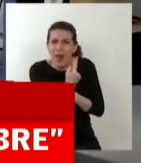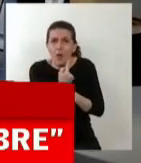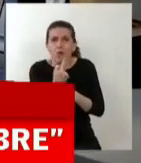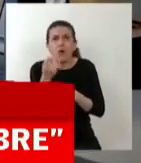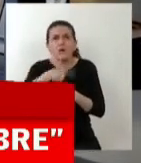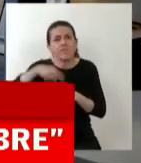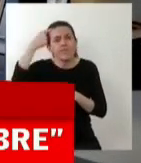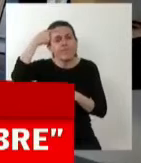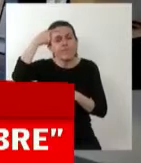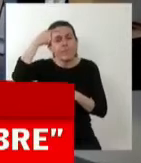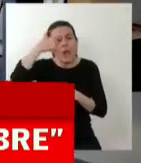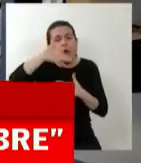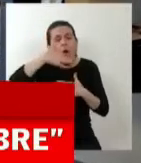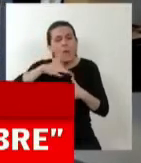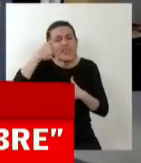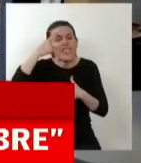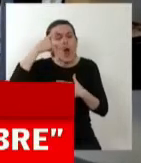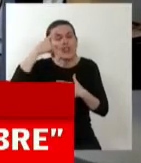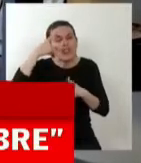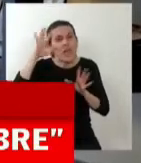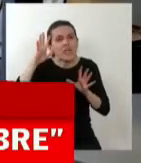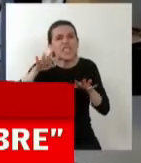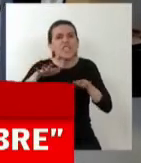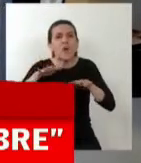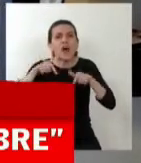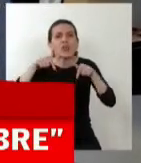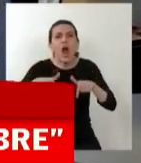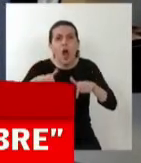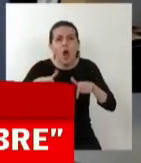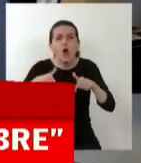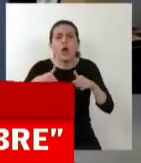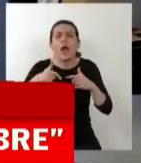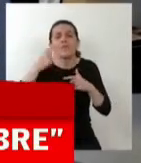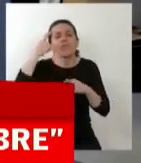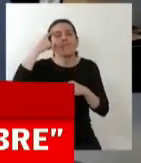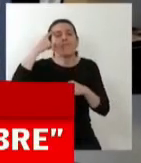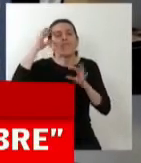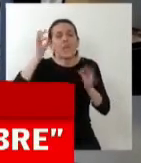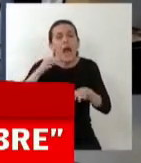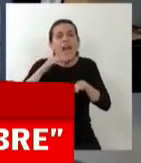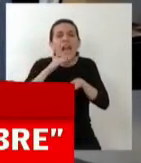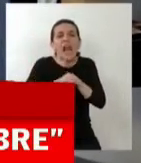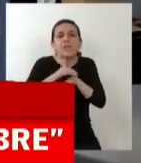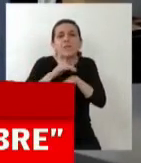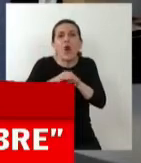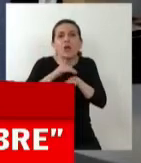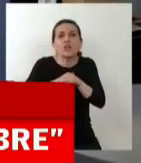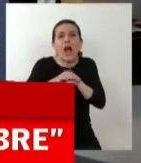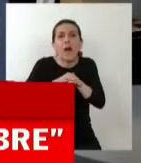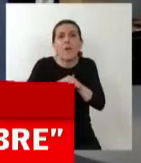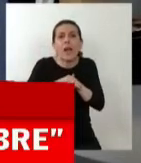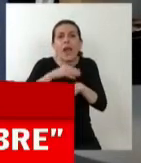sea consciente del momento que vivimos, de la responsabilidad que nos cabe a cada uno de